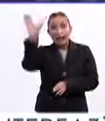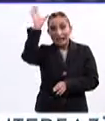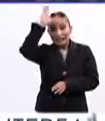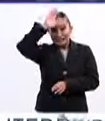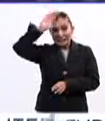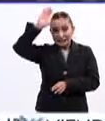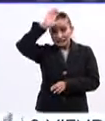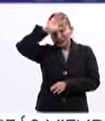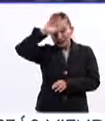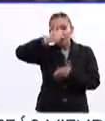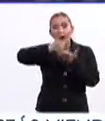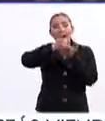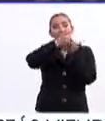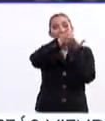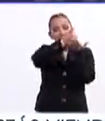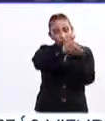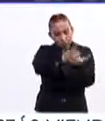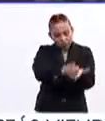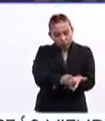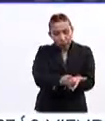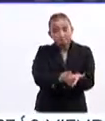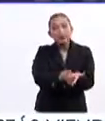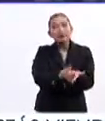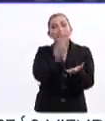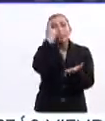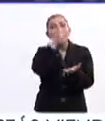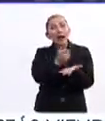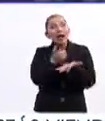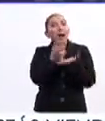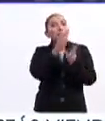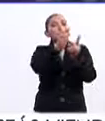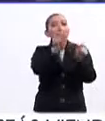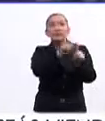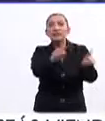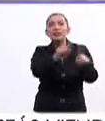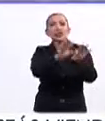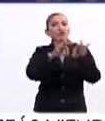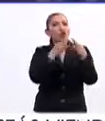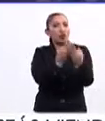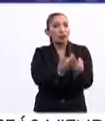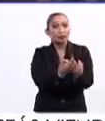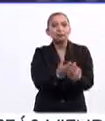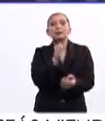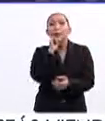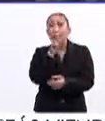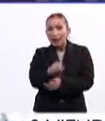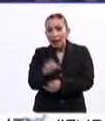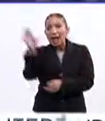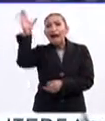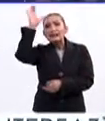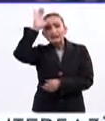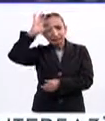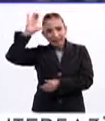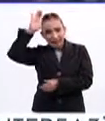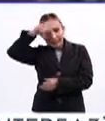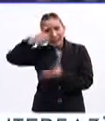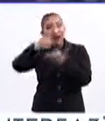ciencia colabora rumbo a la paz en muy diversas formas. También colabora la